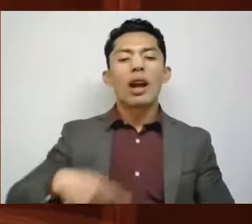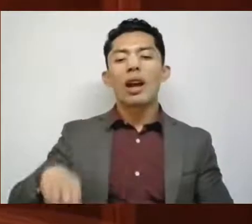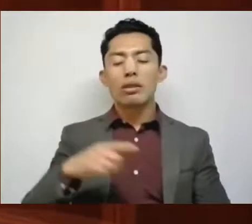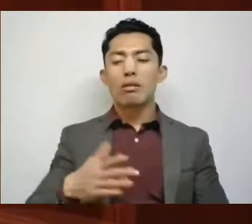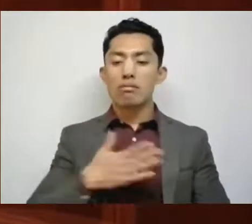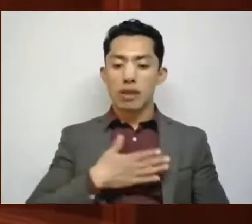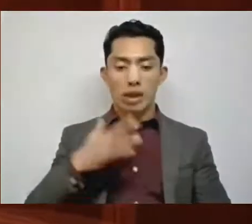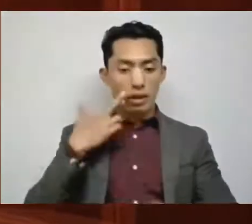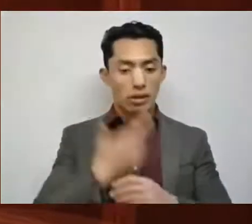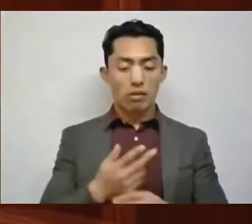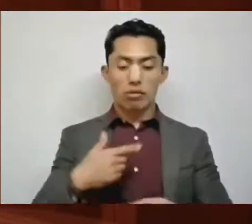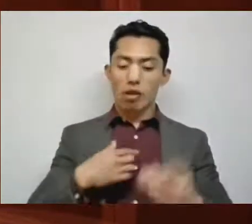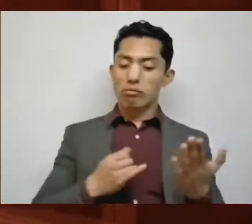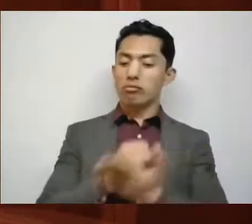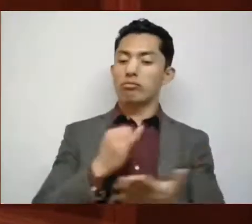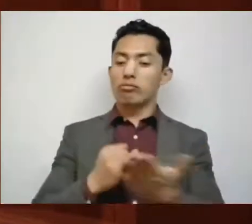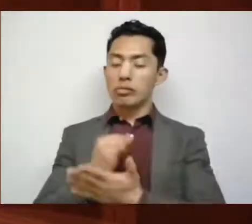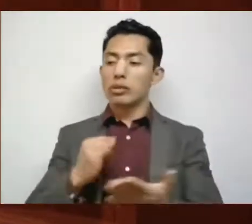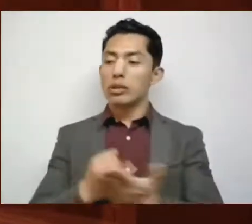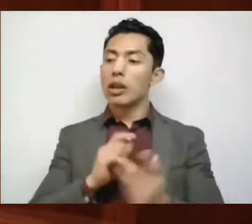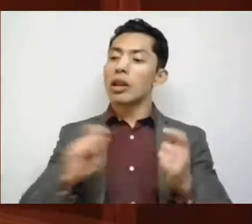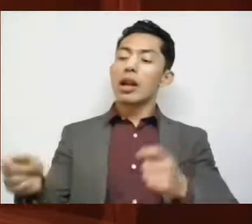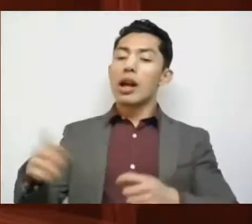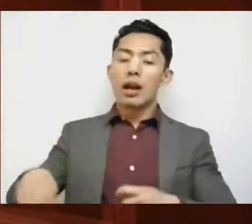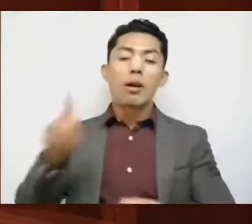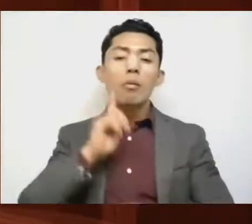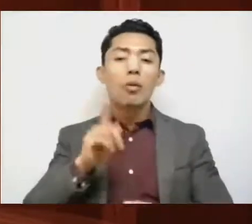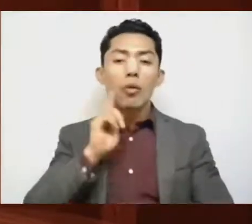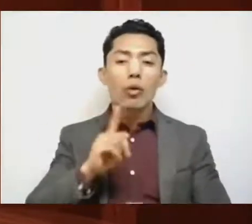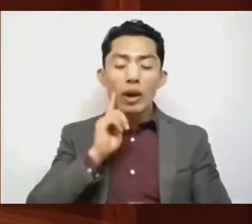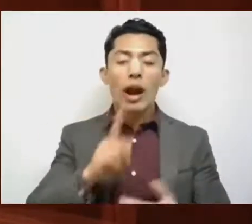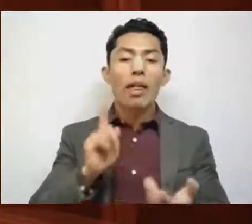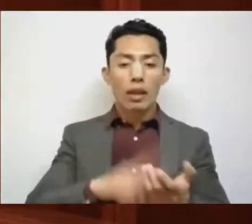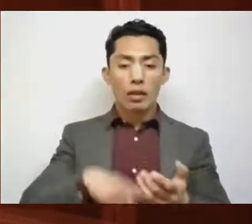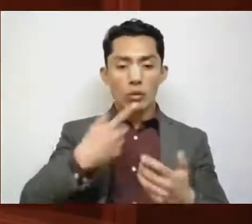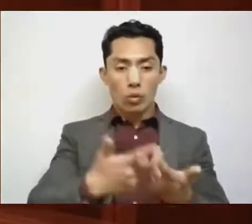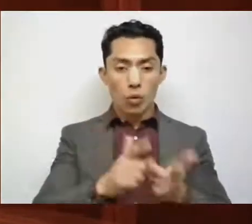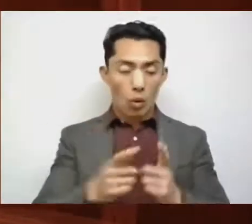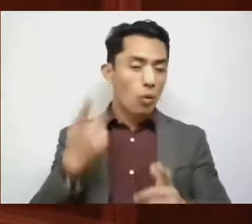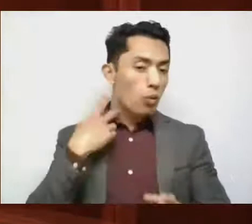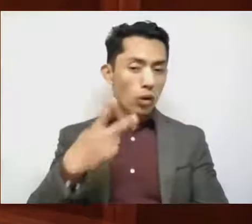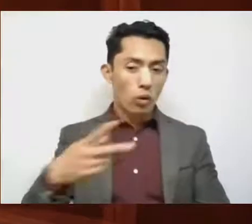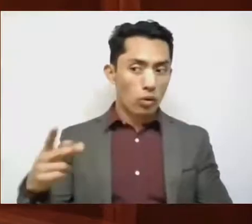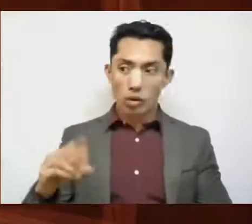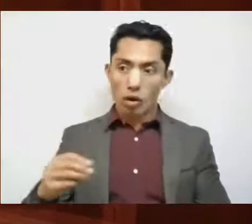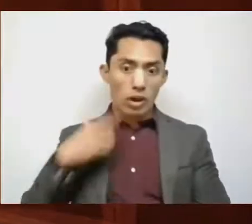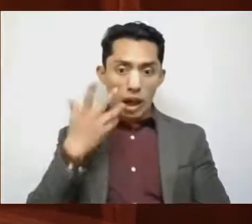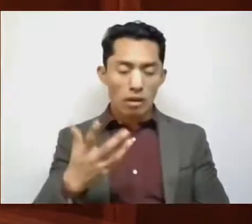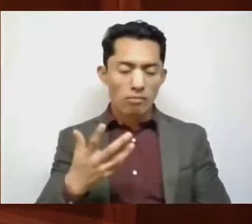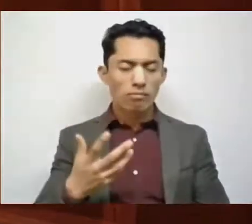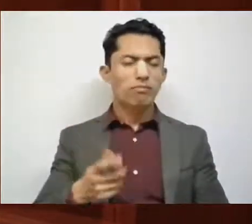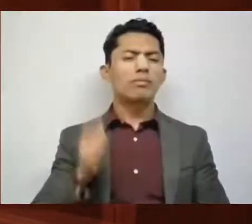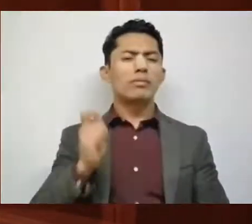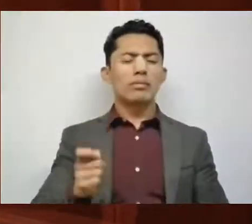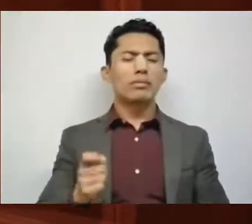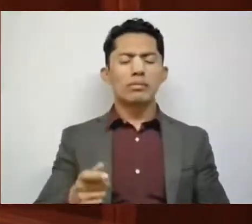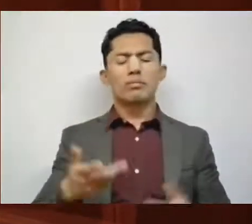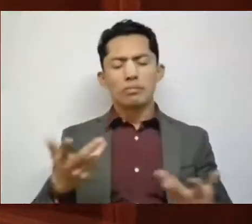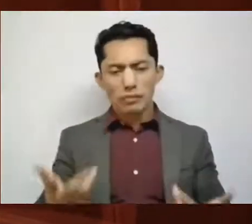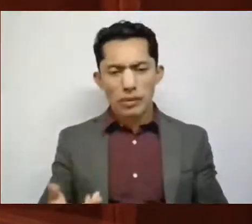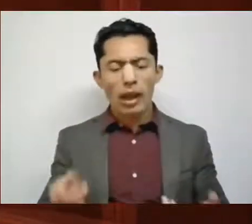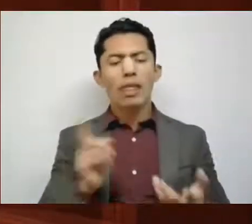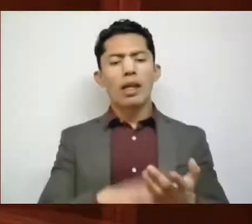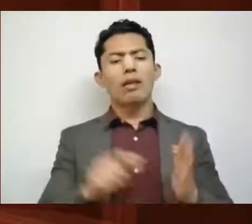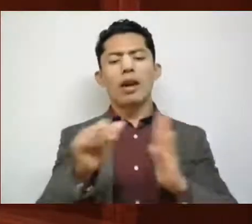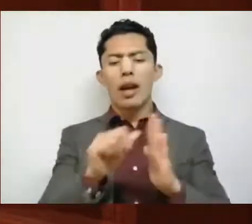espacios de poder a favor de las mujeres que integran sus respectivos grupos parlamentarios, no podemos ignorar el texto del